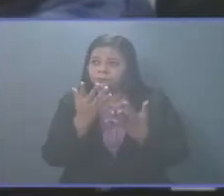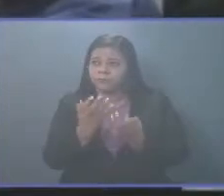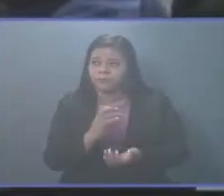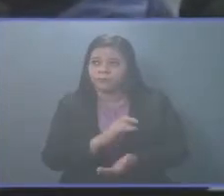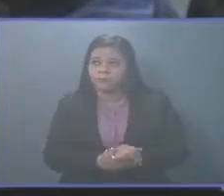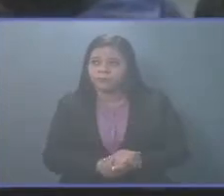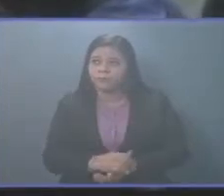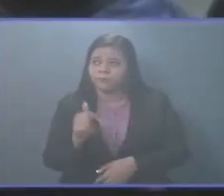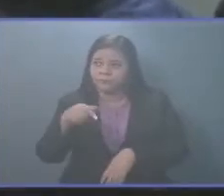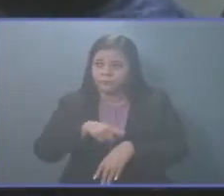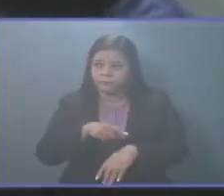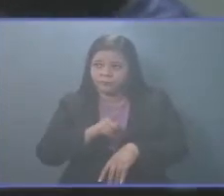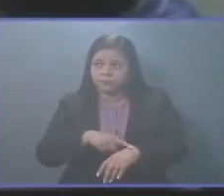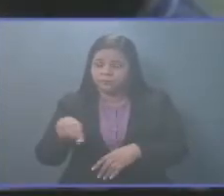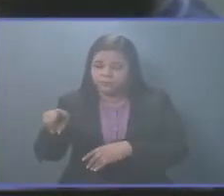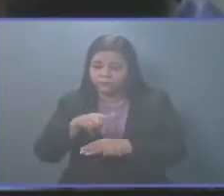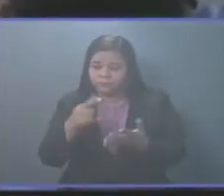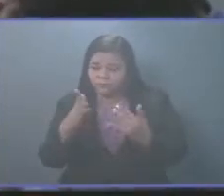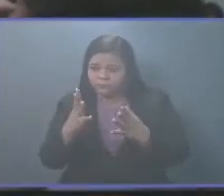hasta ahorita ha podido ser verificado